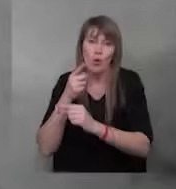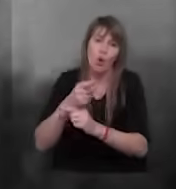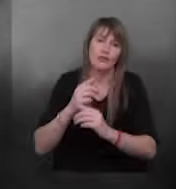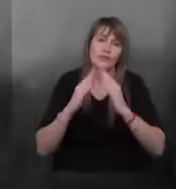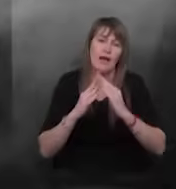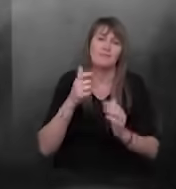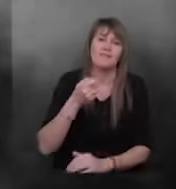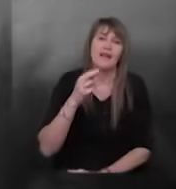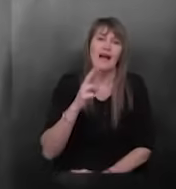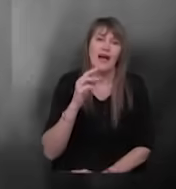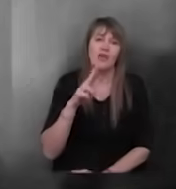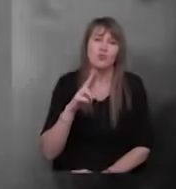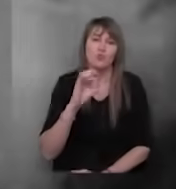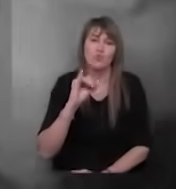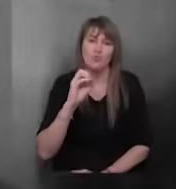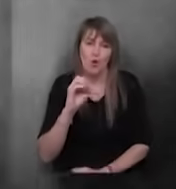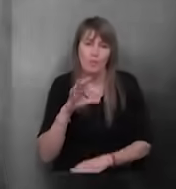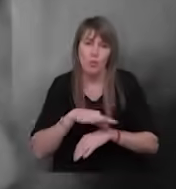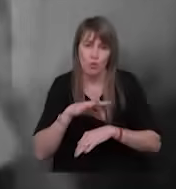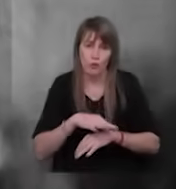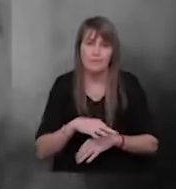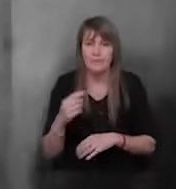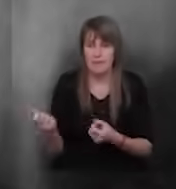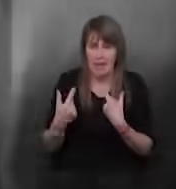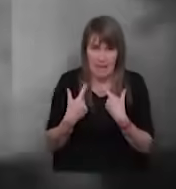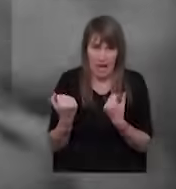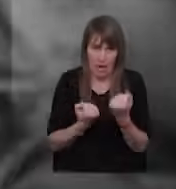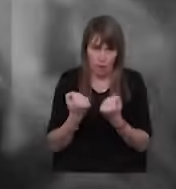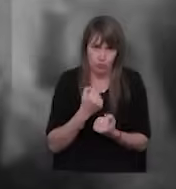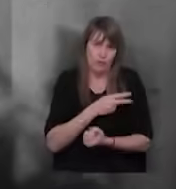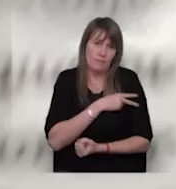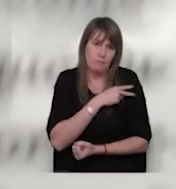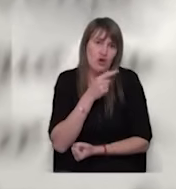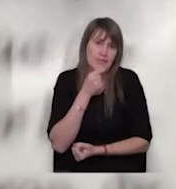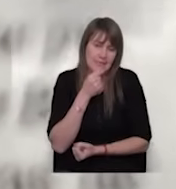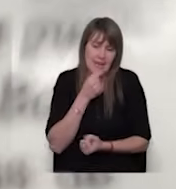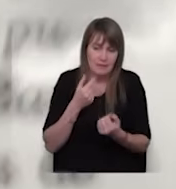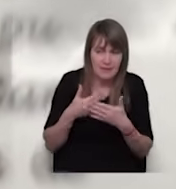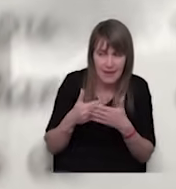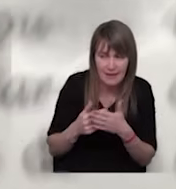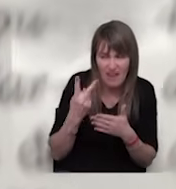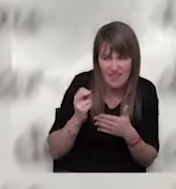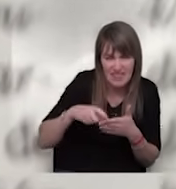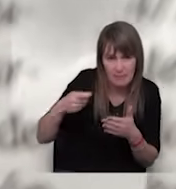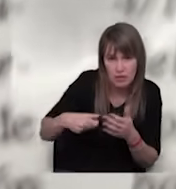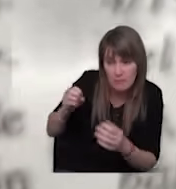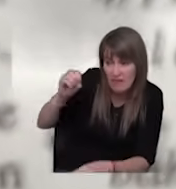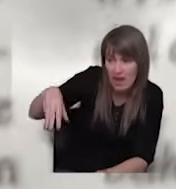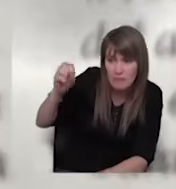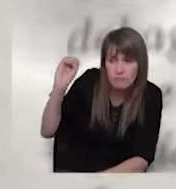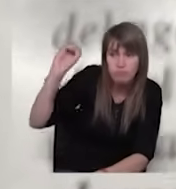Artucio. Utilizamos un coche proporcionado por la jefatura. Pasamos con el auto unos 20 metros de la casa. Me bajé y arrojé la bomba hacia el